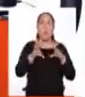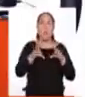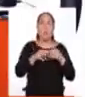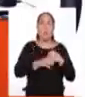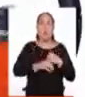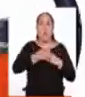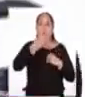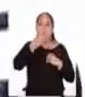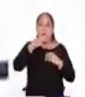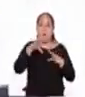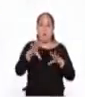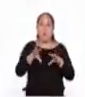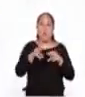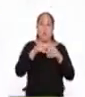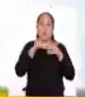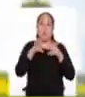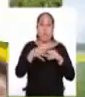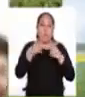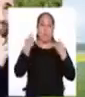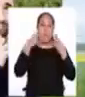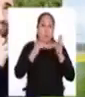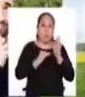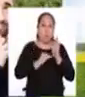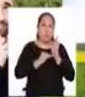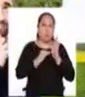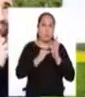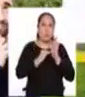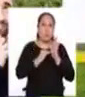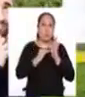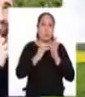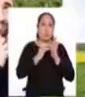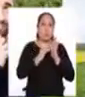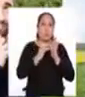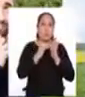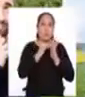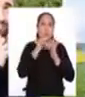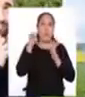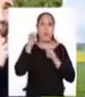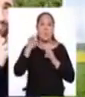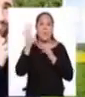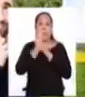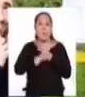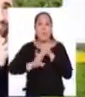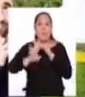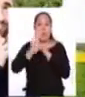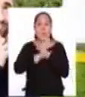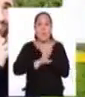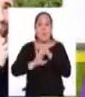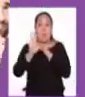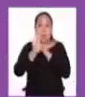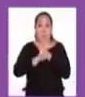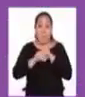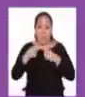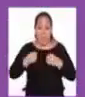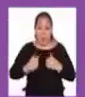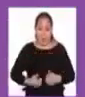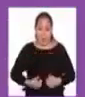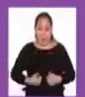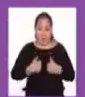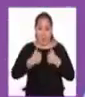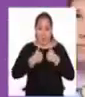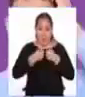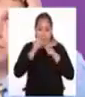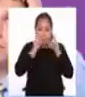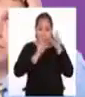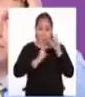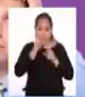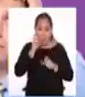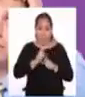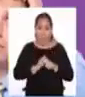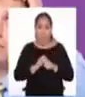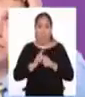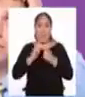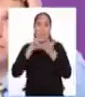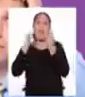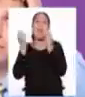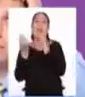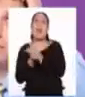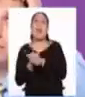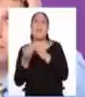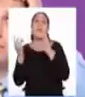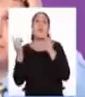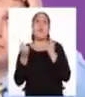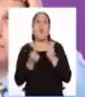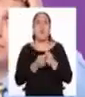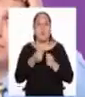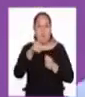ser exactos. Y esto protege a los seres vivos de cambios de temperatura violentos. Ahora sabes por qué demora